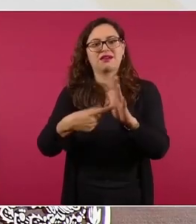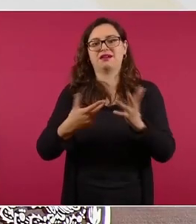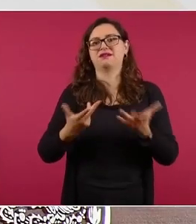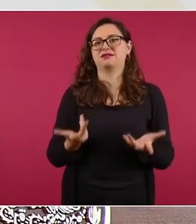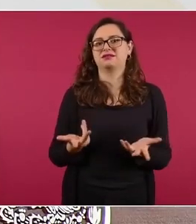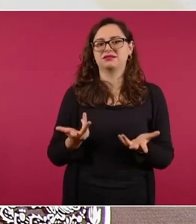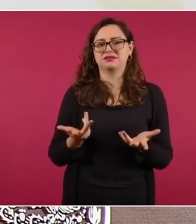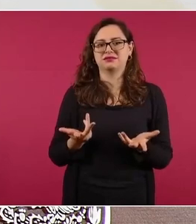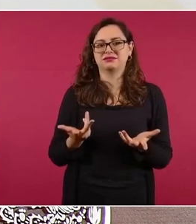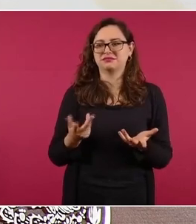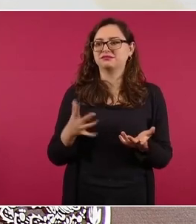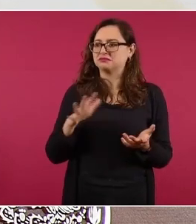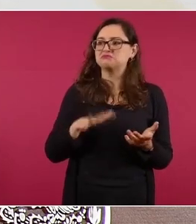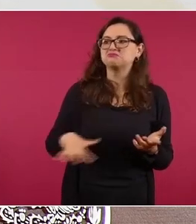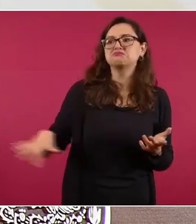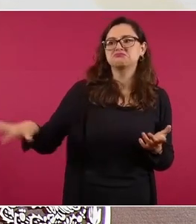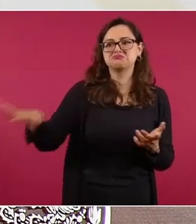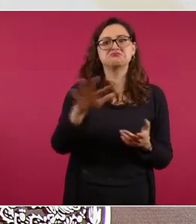de honestidad,